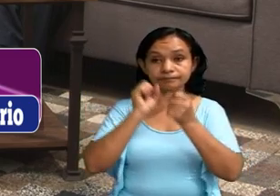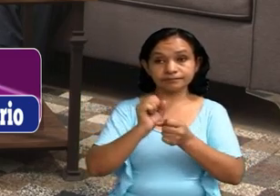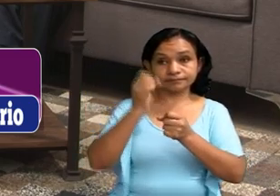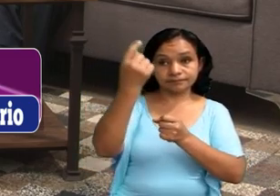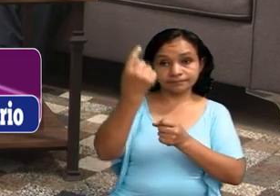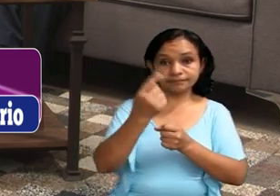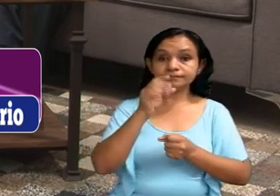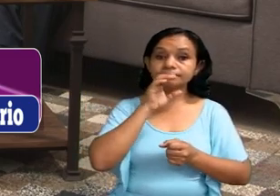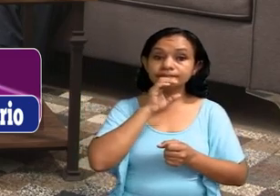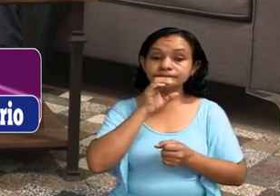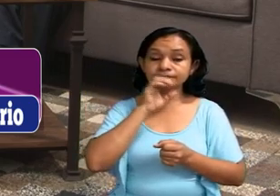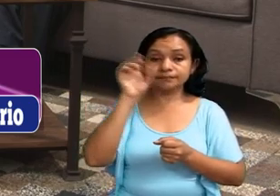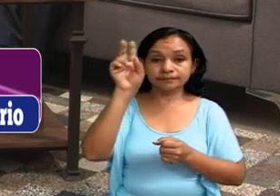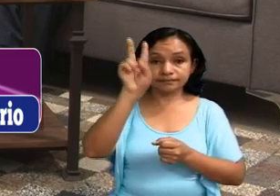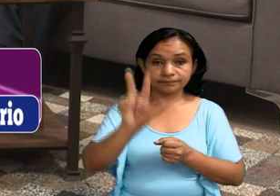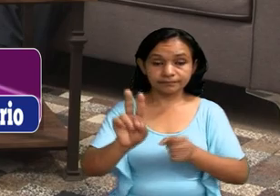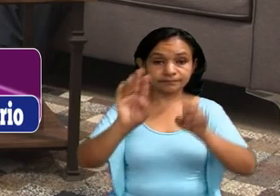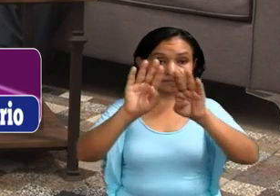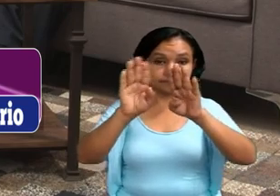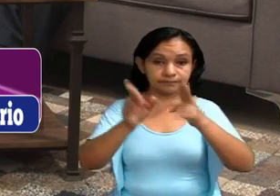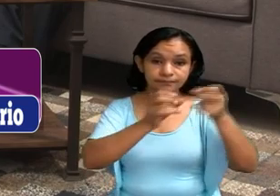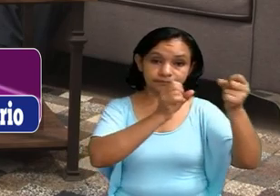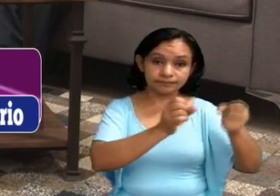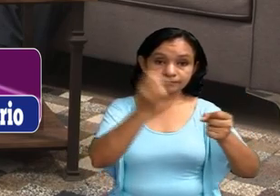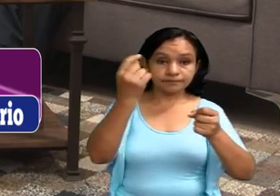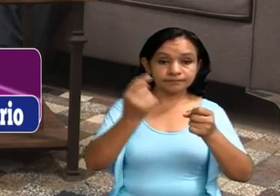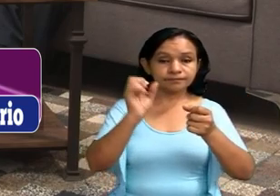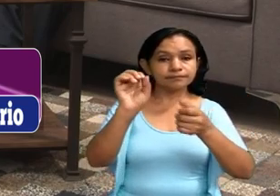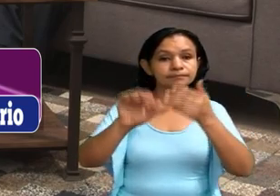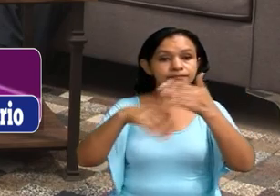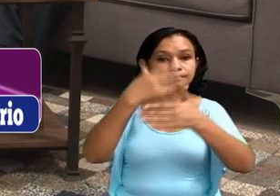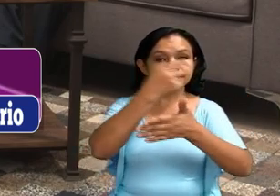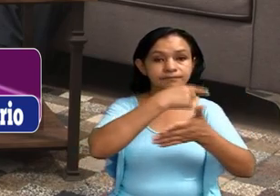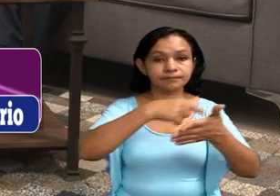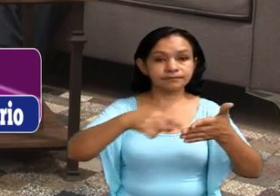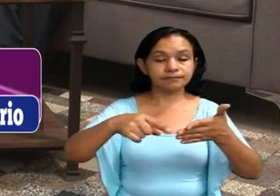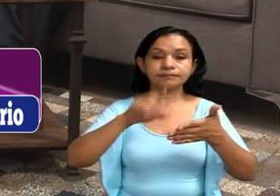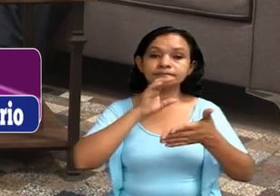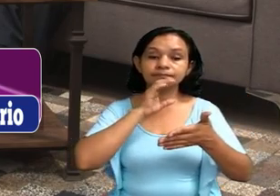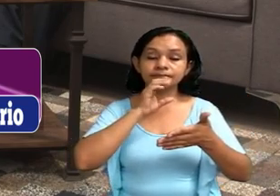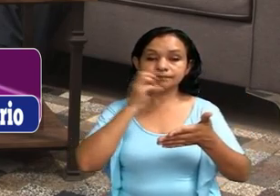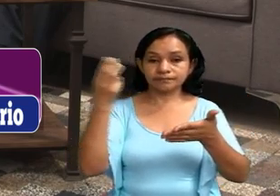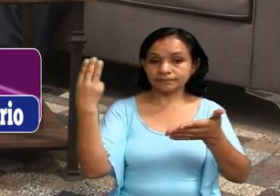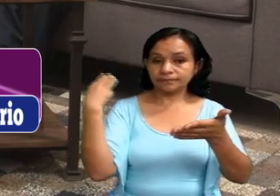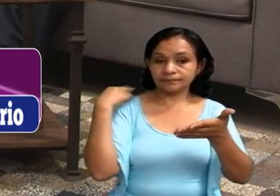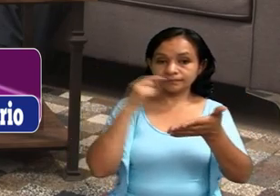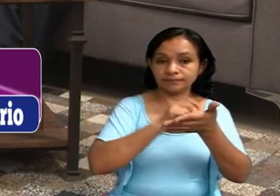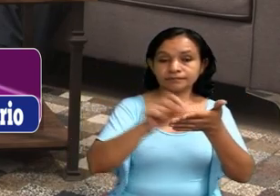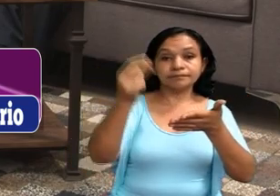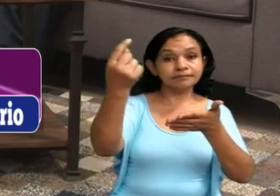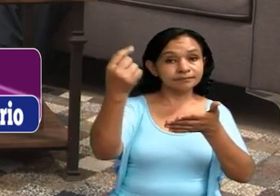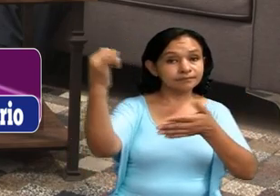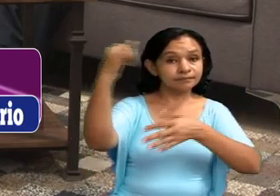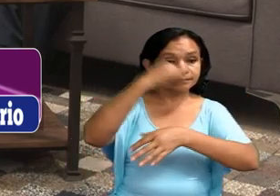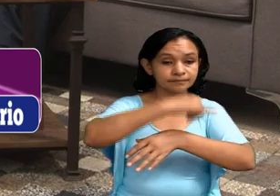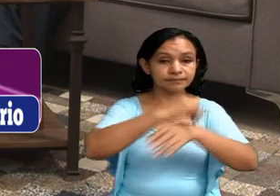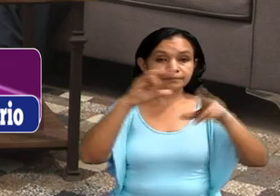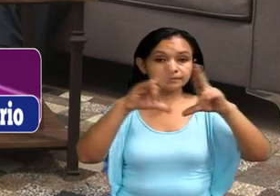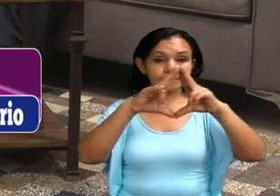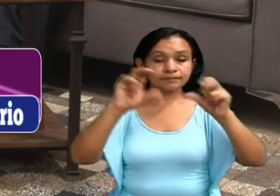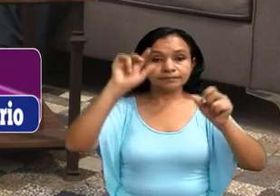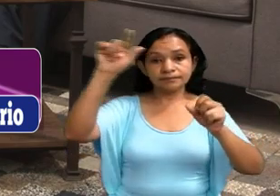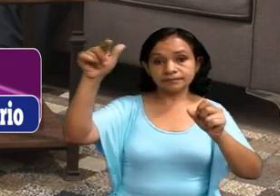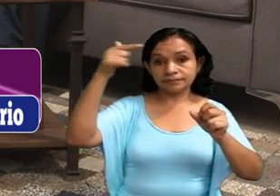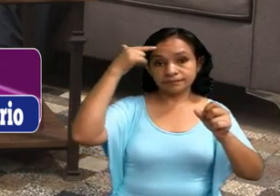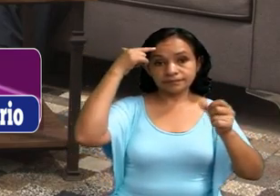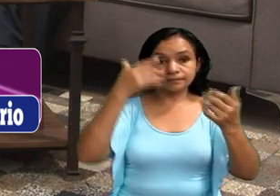un cubano y a una venezolana, y la otra semana se incorpora un maestro cubano. Y la intención de nuestro gobierno y sobre todo